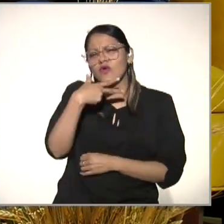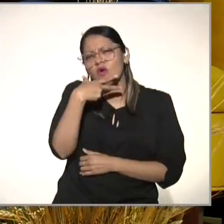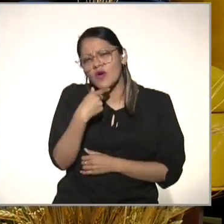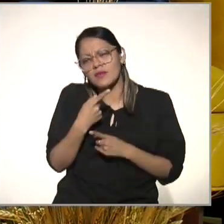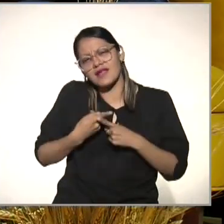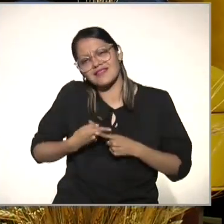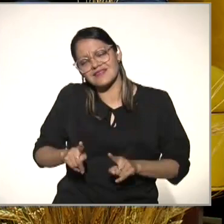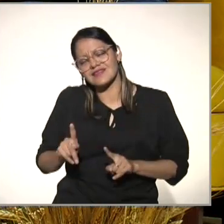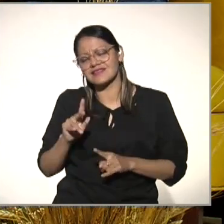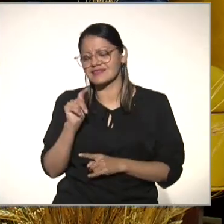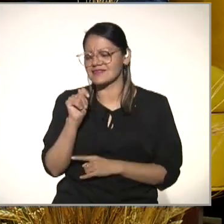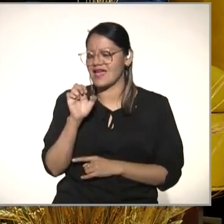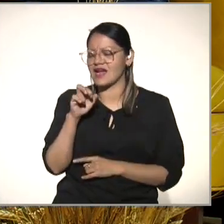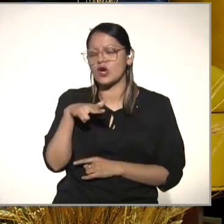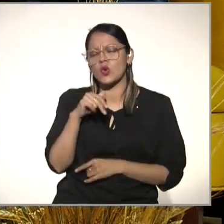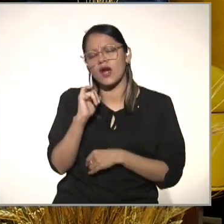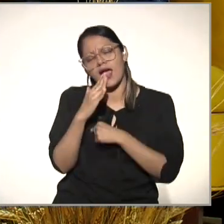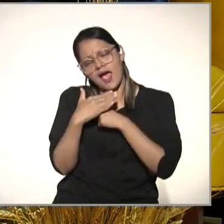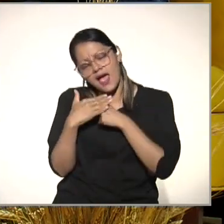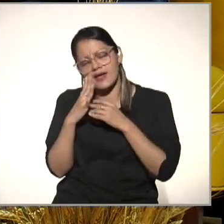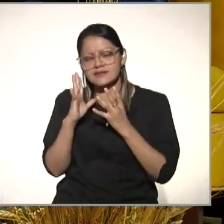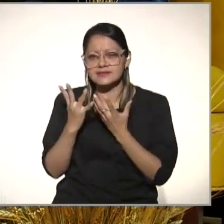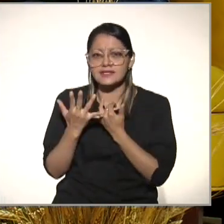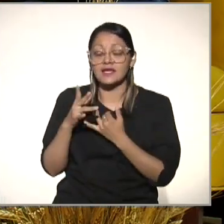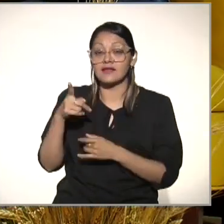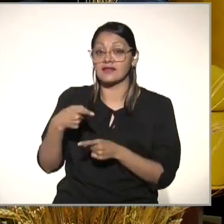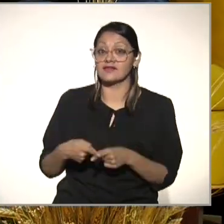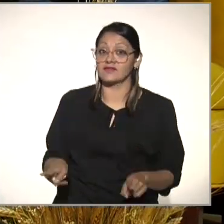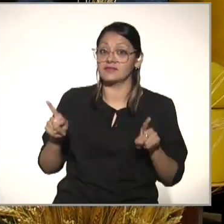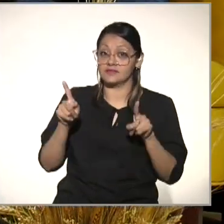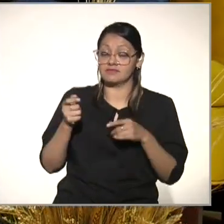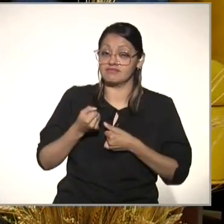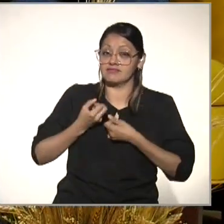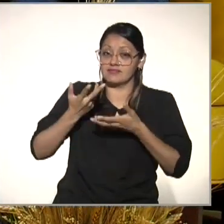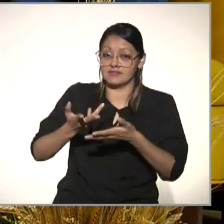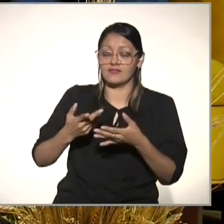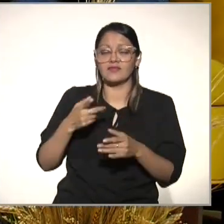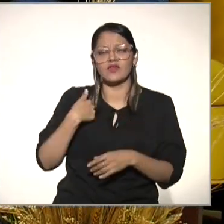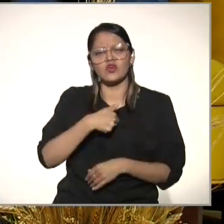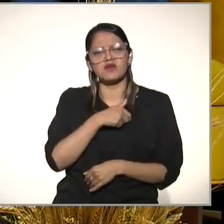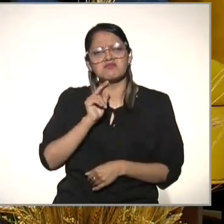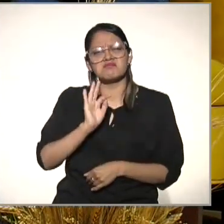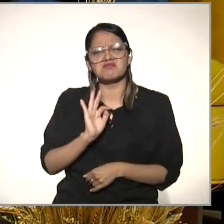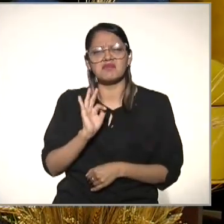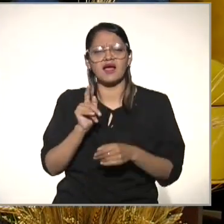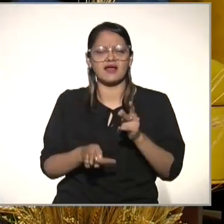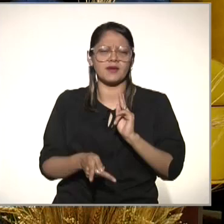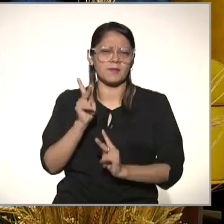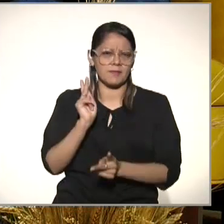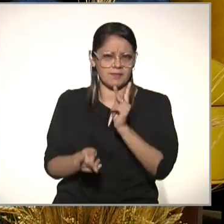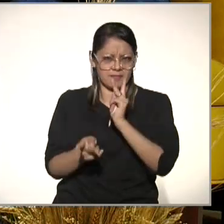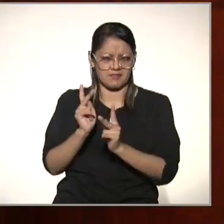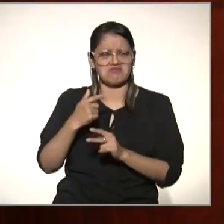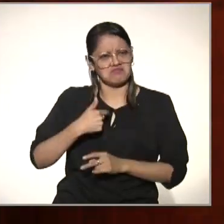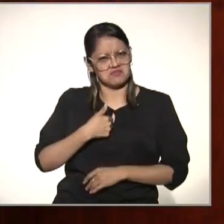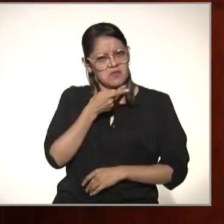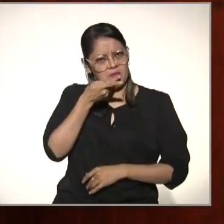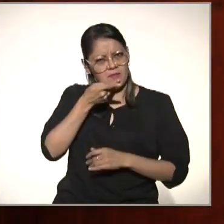manera de expresarse. Entonces, es imposible que estuviéramos acá hablando y manifestándonos y